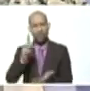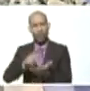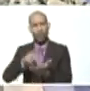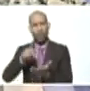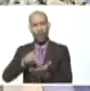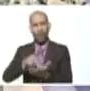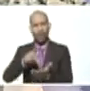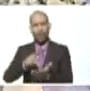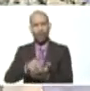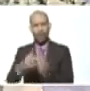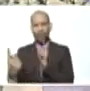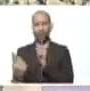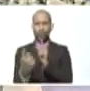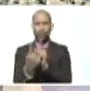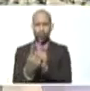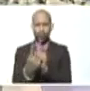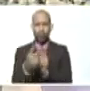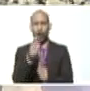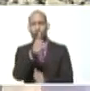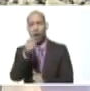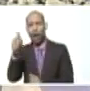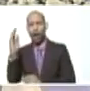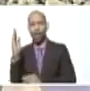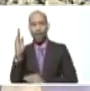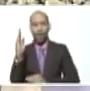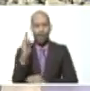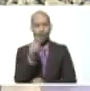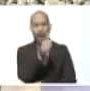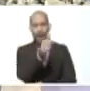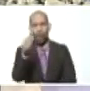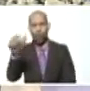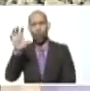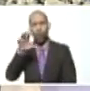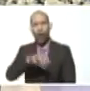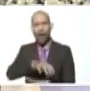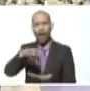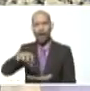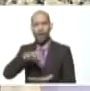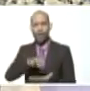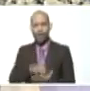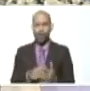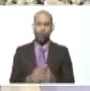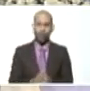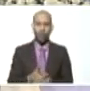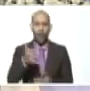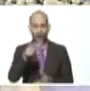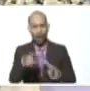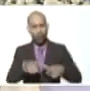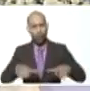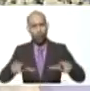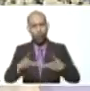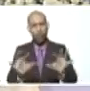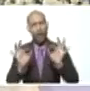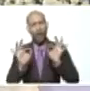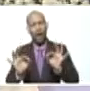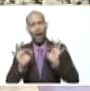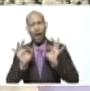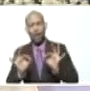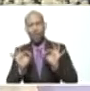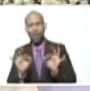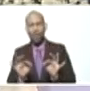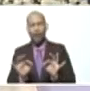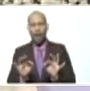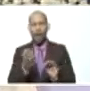en cada una de nuestras diócesis y en cada uno de nuestros estados. Tiene un santuario, como si dijéramos un